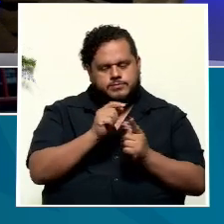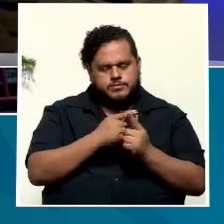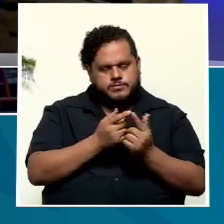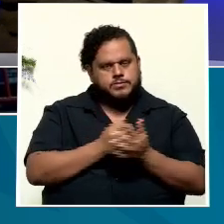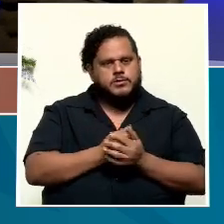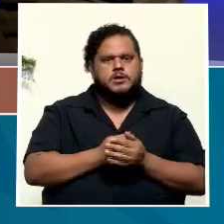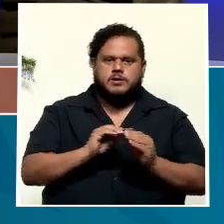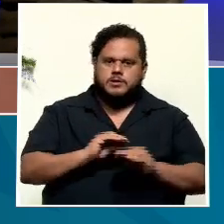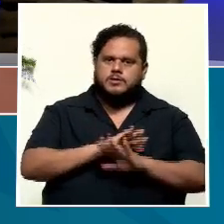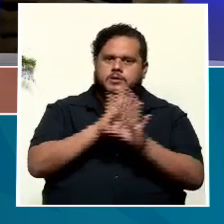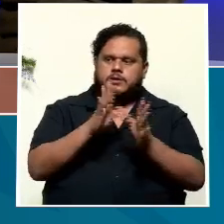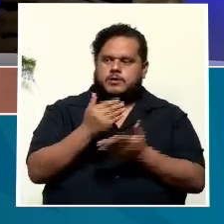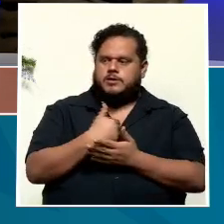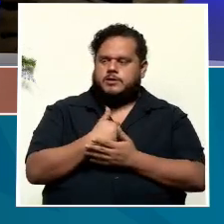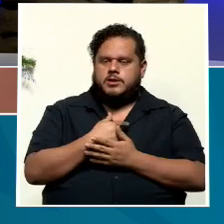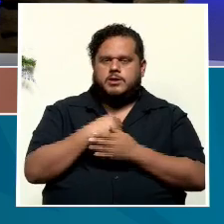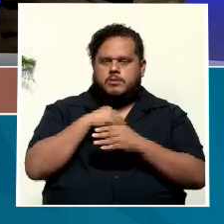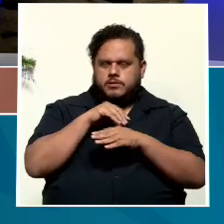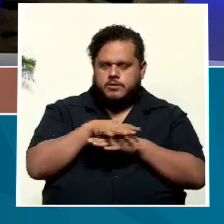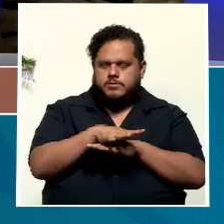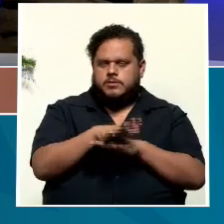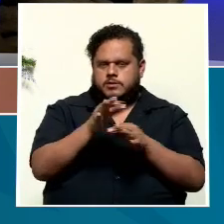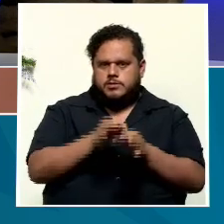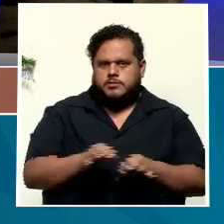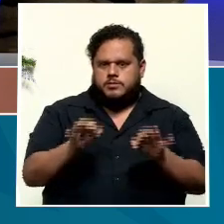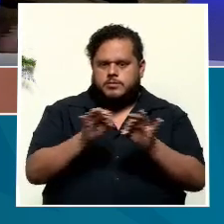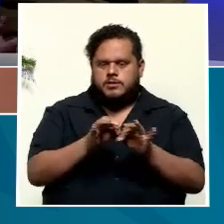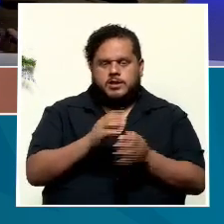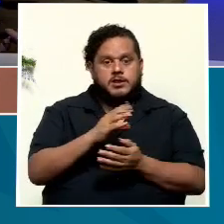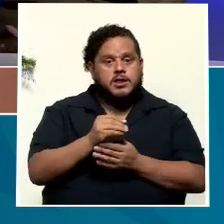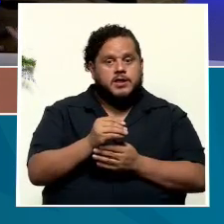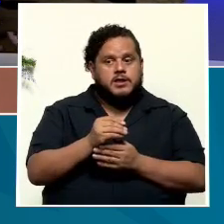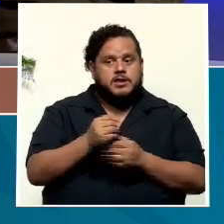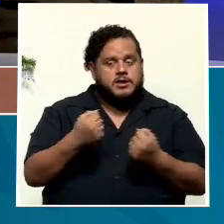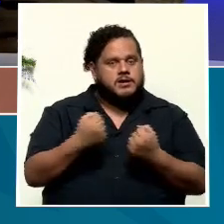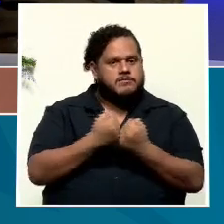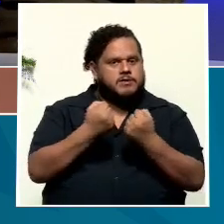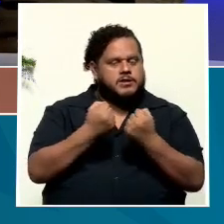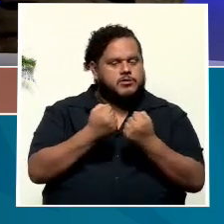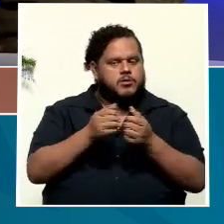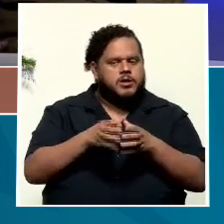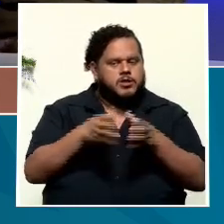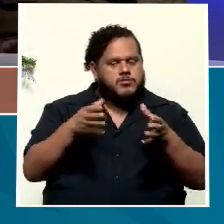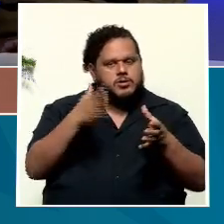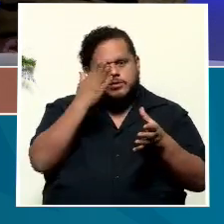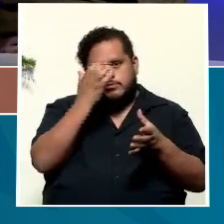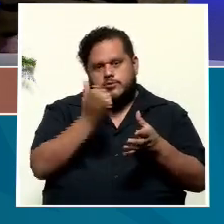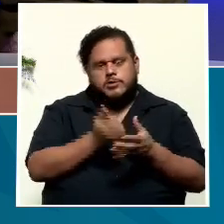sí, claro que tiene, digamos, una influencia muy importante. Y el reto es enorme